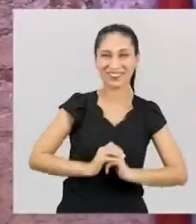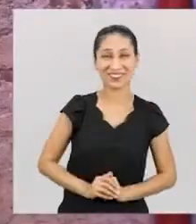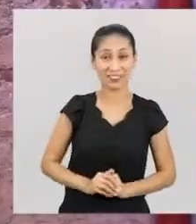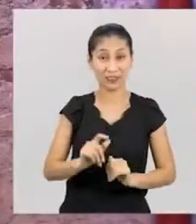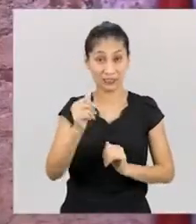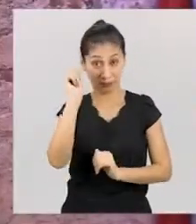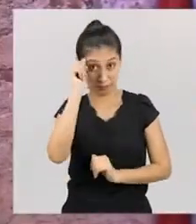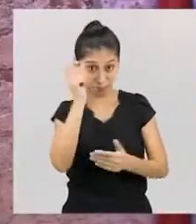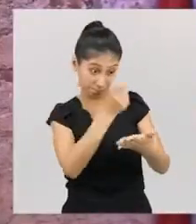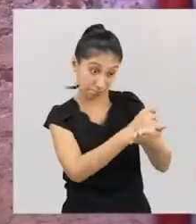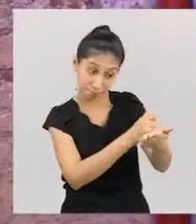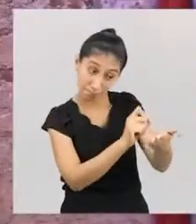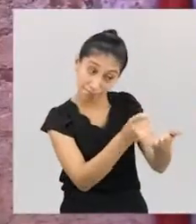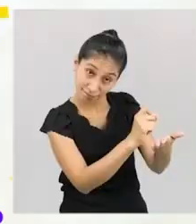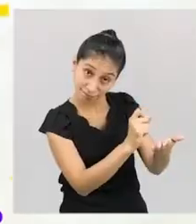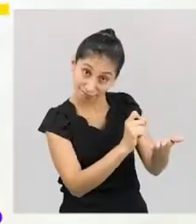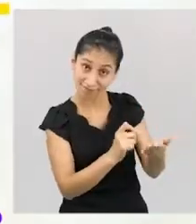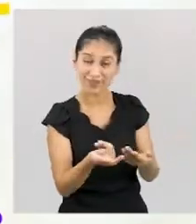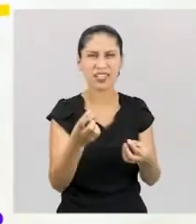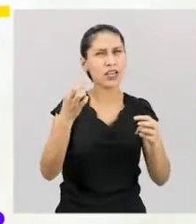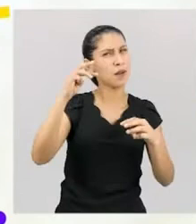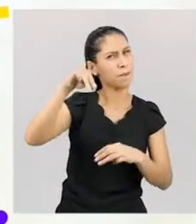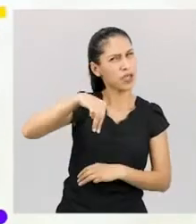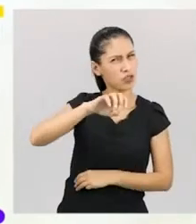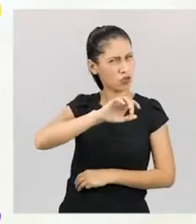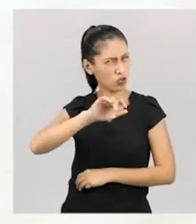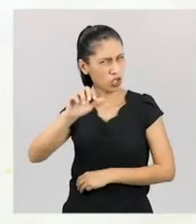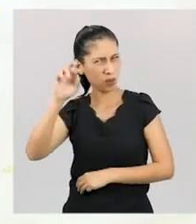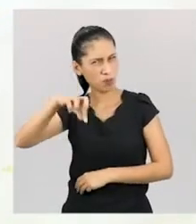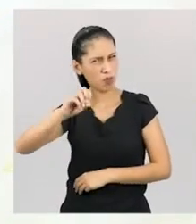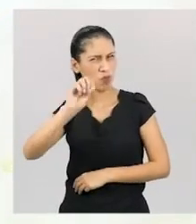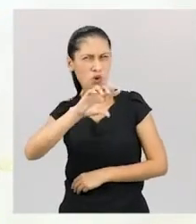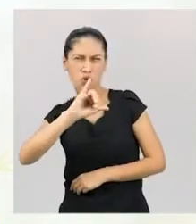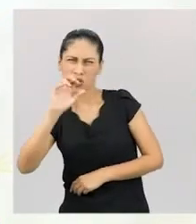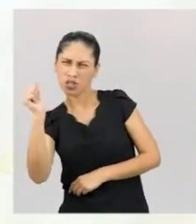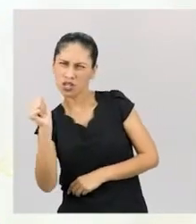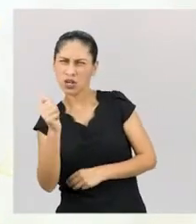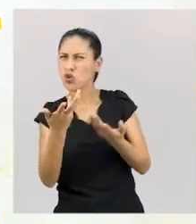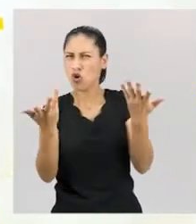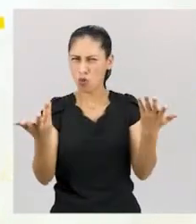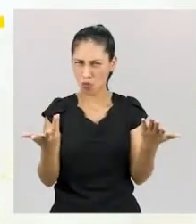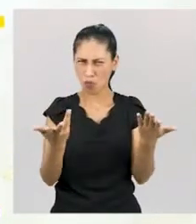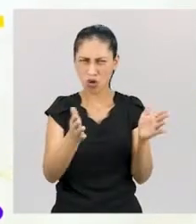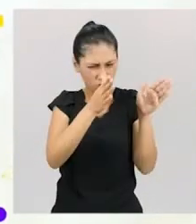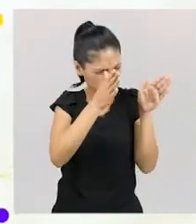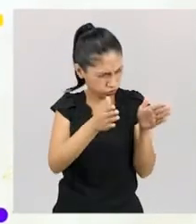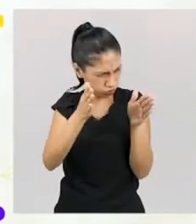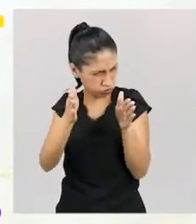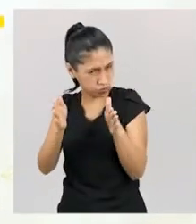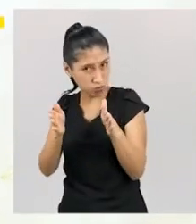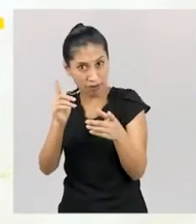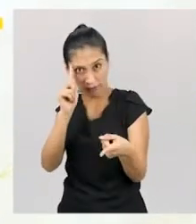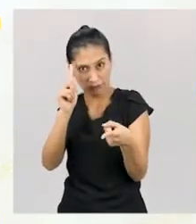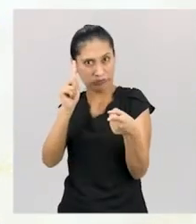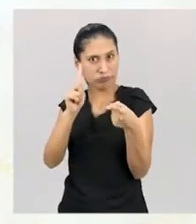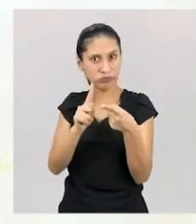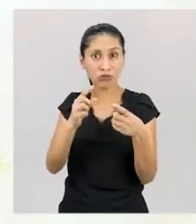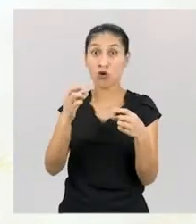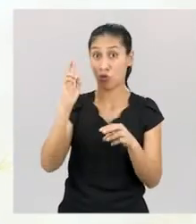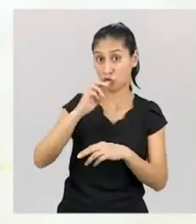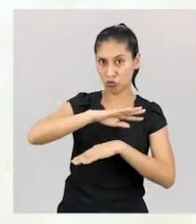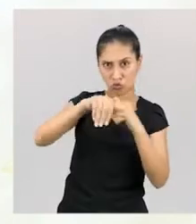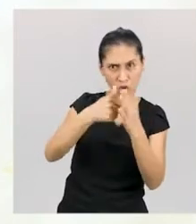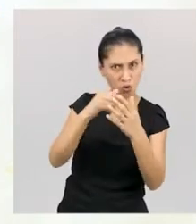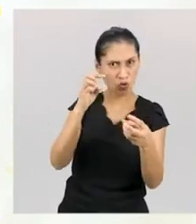no te preocupes. No se olviden de apuntar. El método de Polya consiste en una serie de procesos para enfrentar los retos matemáticos